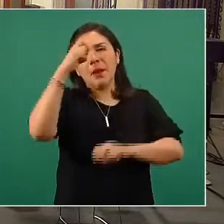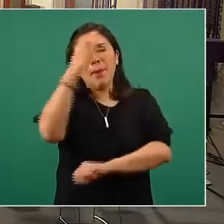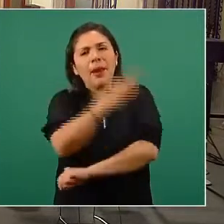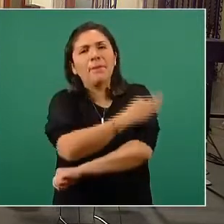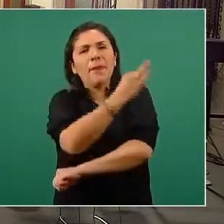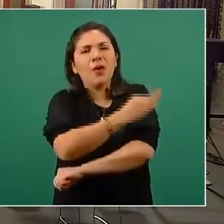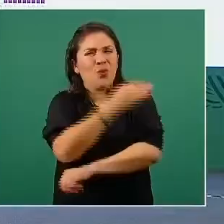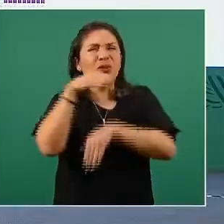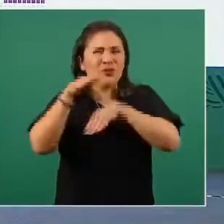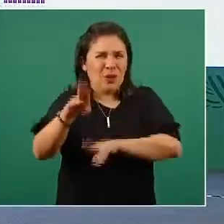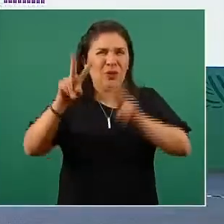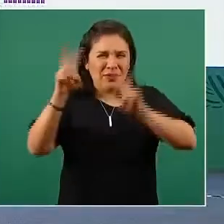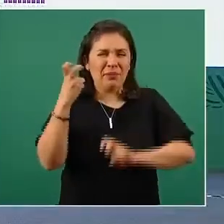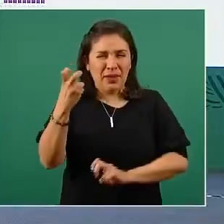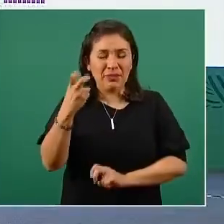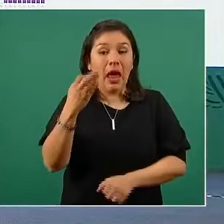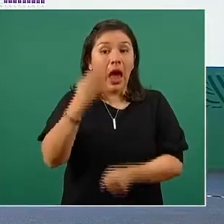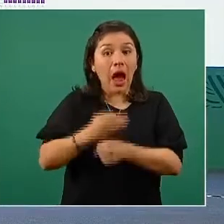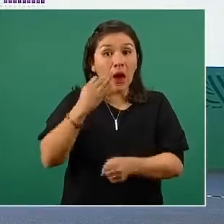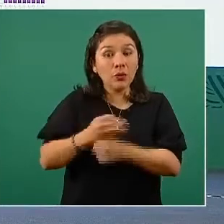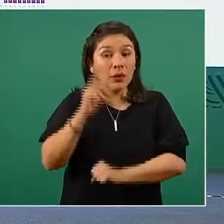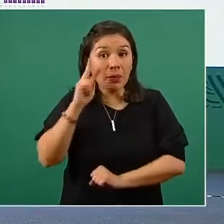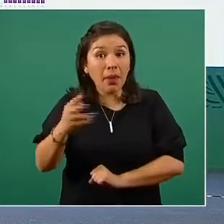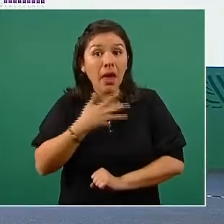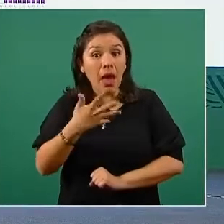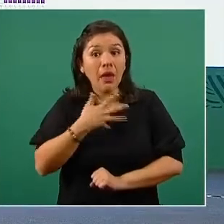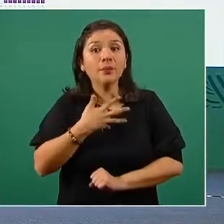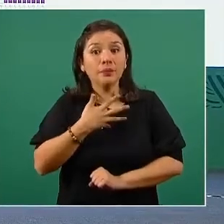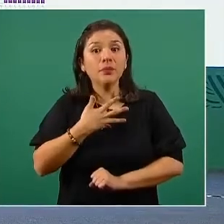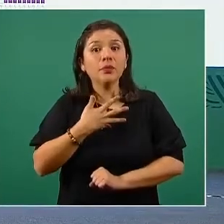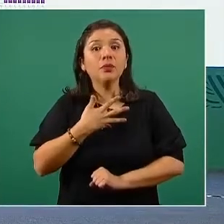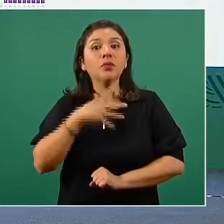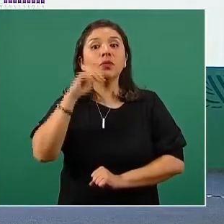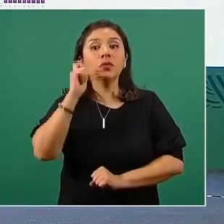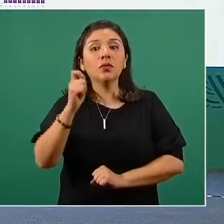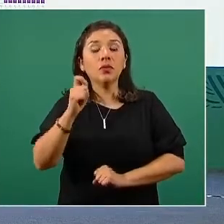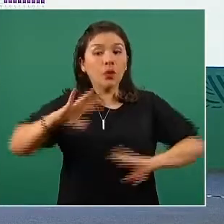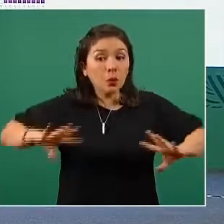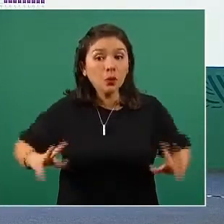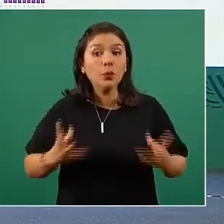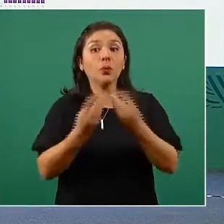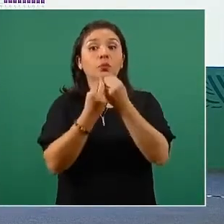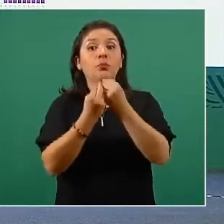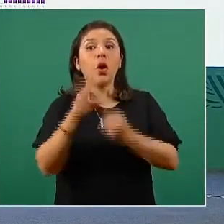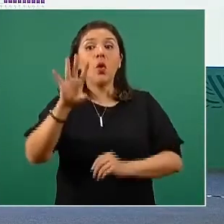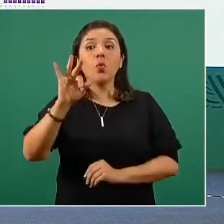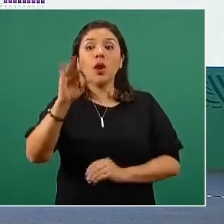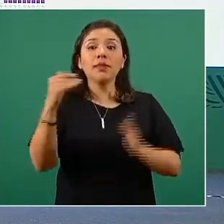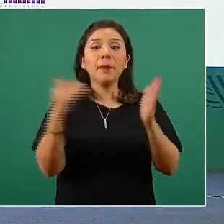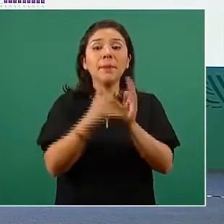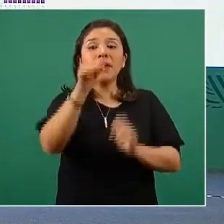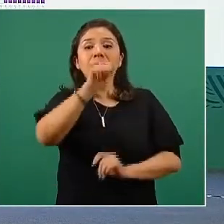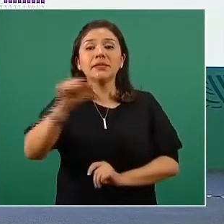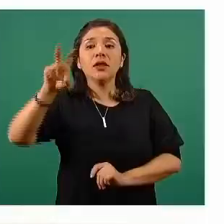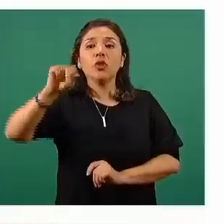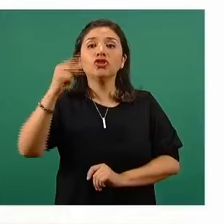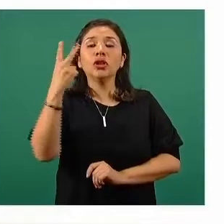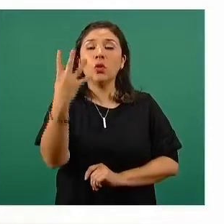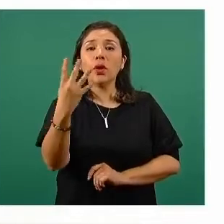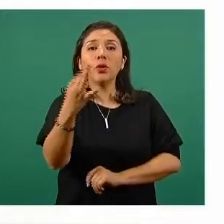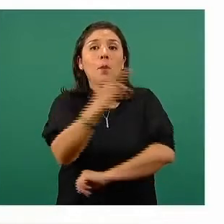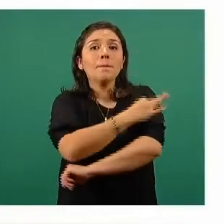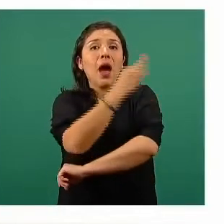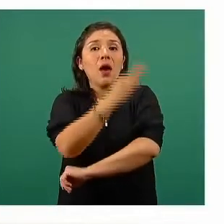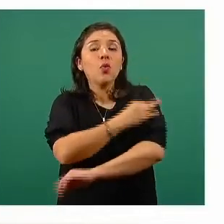de vacunación. Actualmente observamos pues cómo ya tenemos un total de 40.684